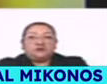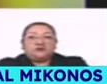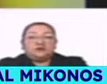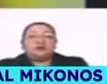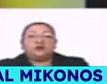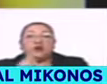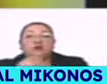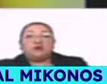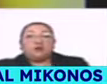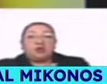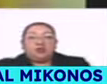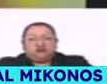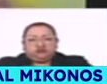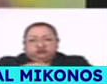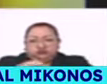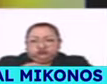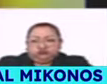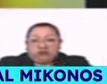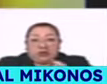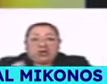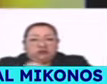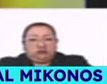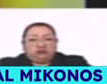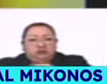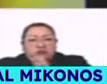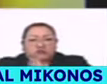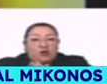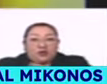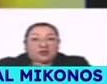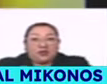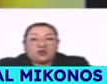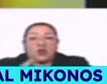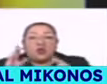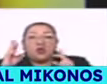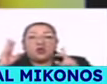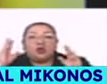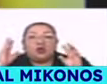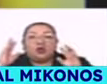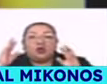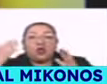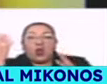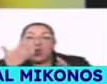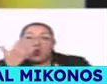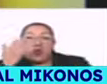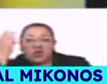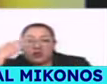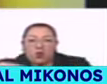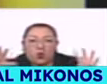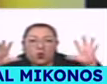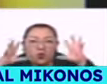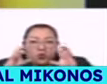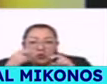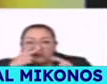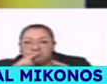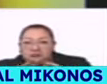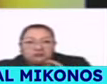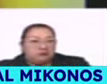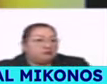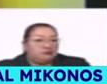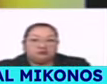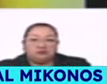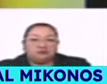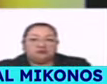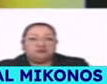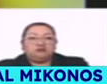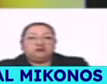Estado blindado, con lunas oscuras, y como usted bien sabe, los guardias de nuestro